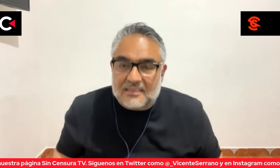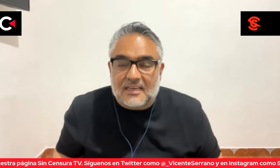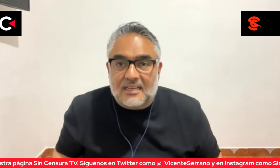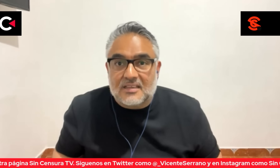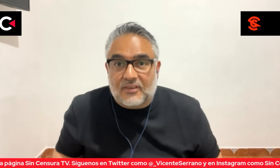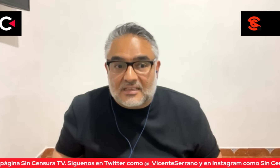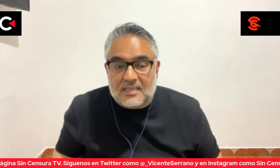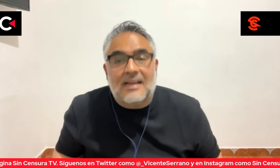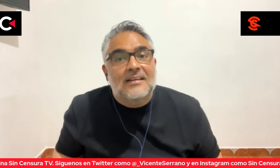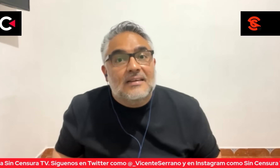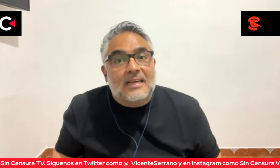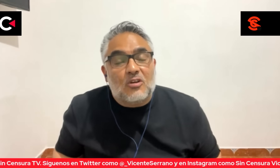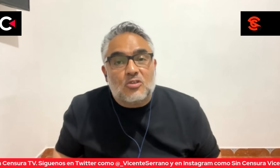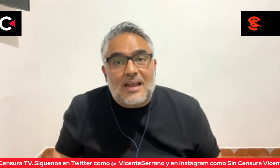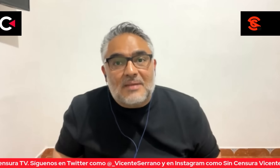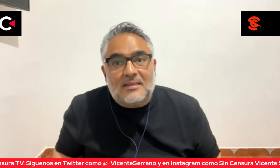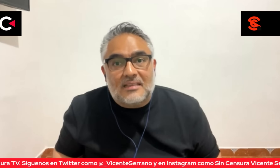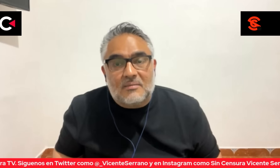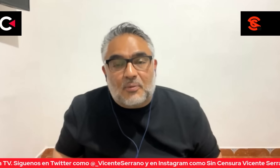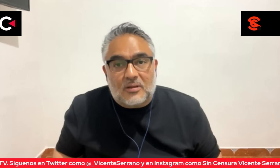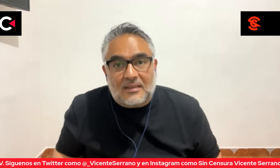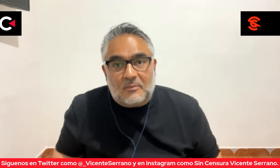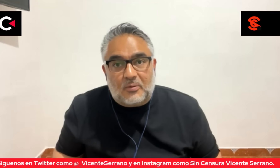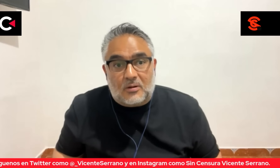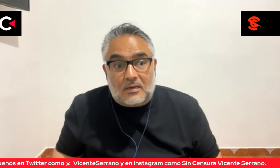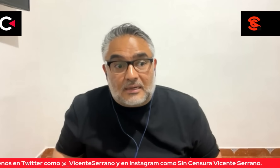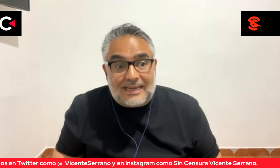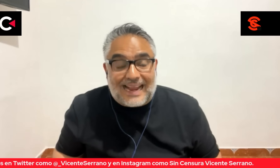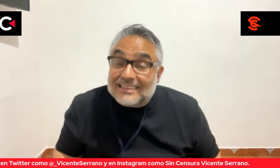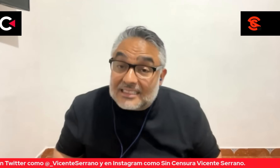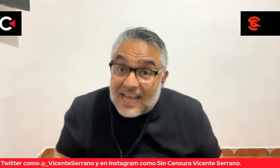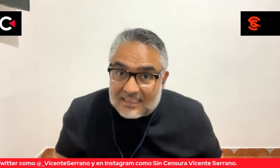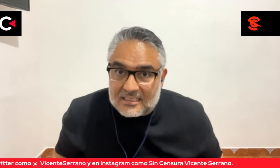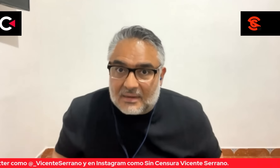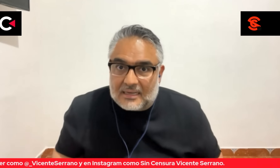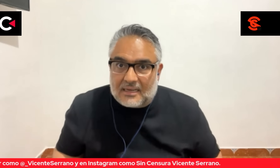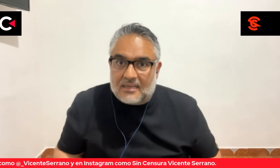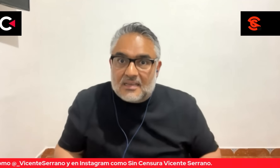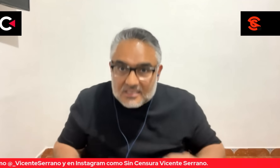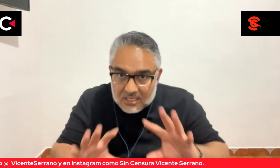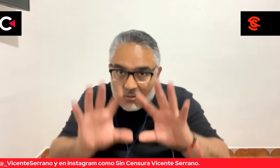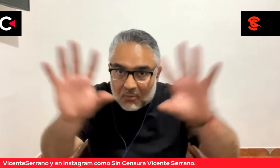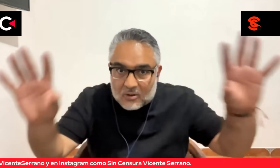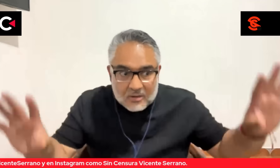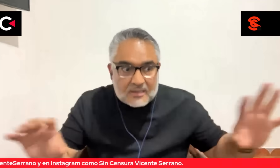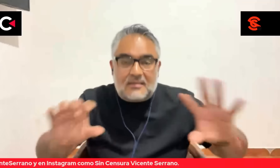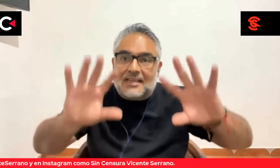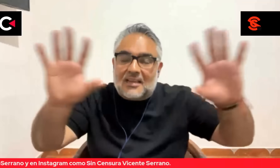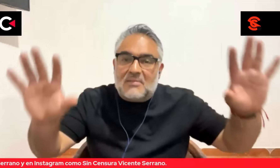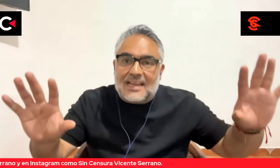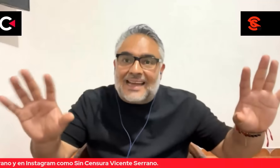la Unidad de Inteligencia Financiera, que no solamente es importante por la cantidad que se maneja, sino